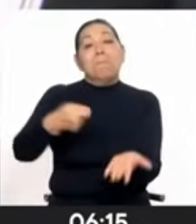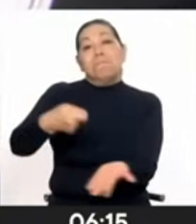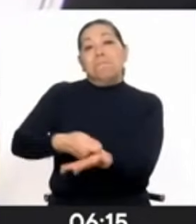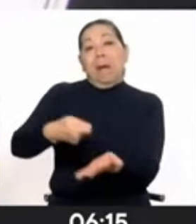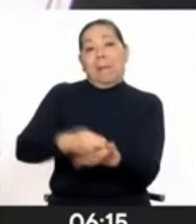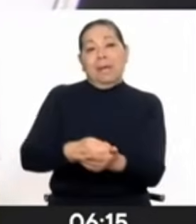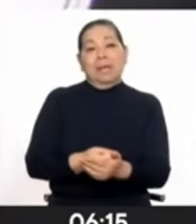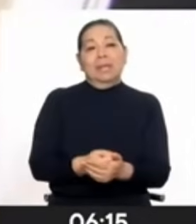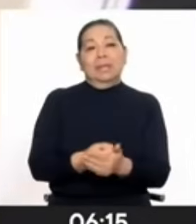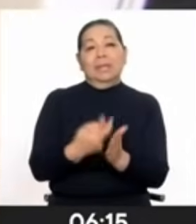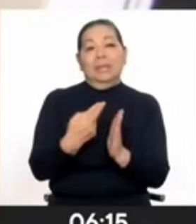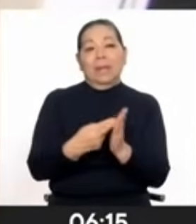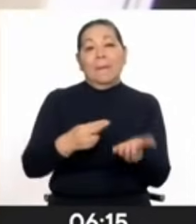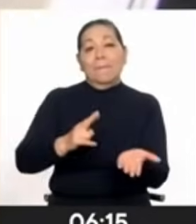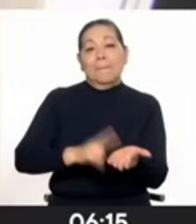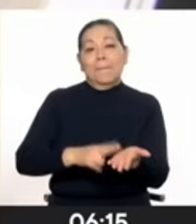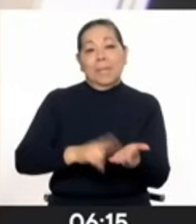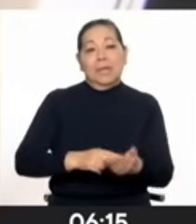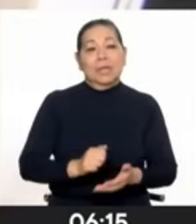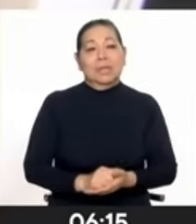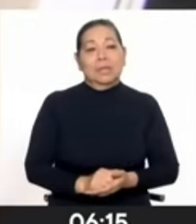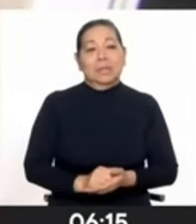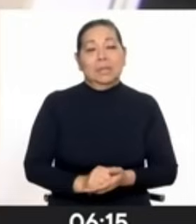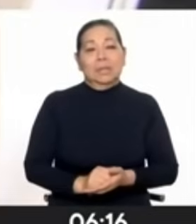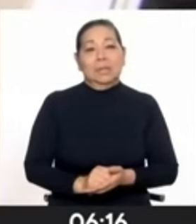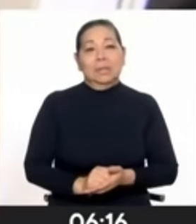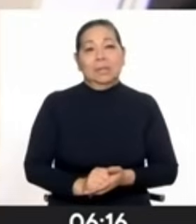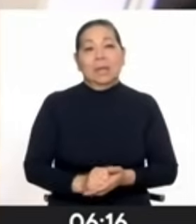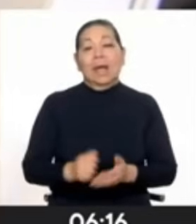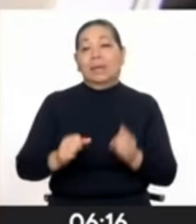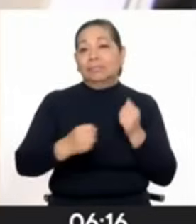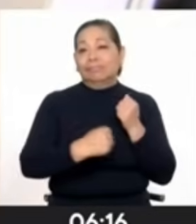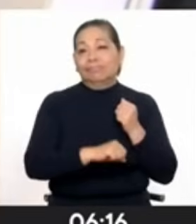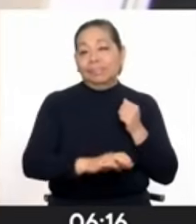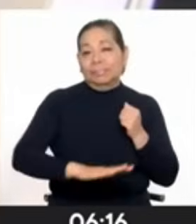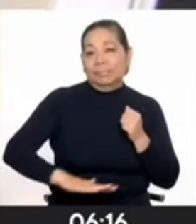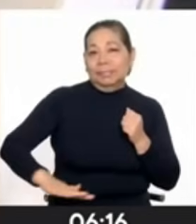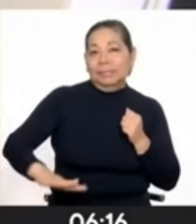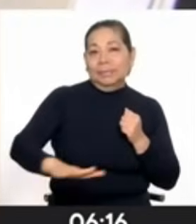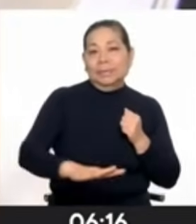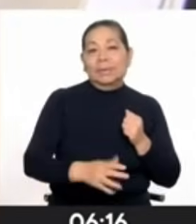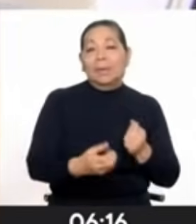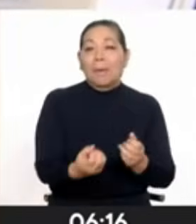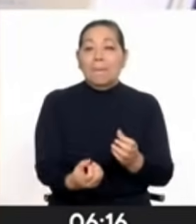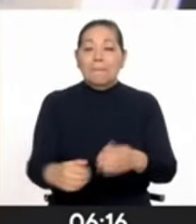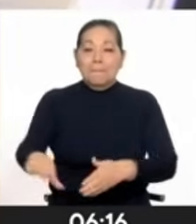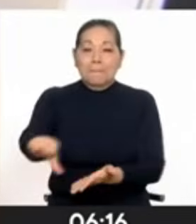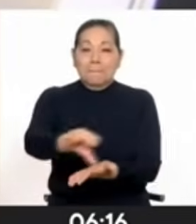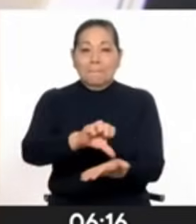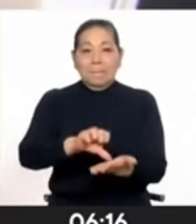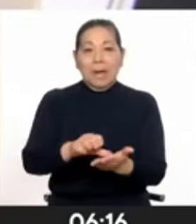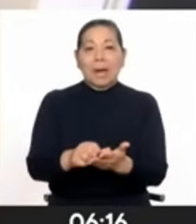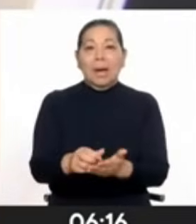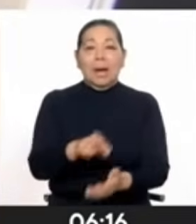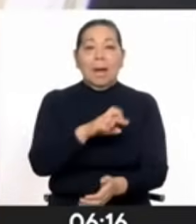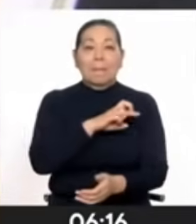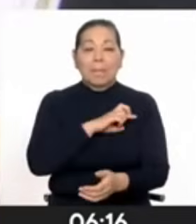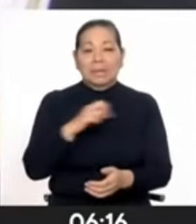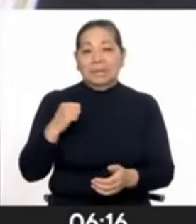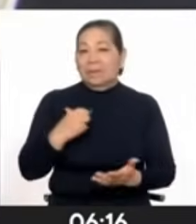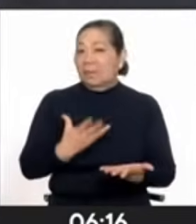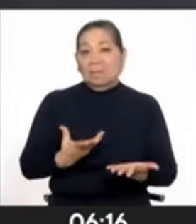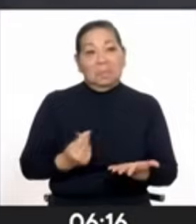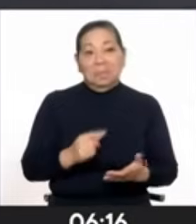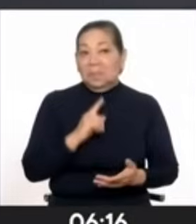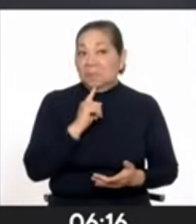que establece el régimen tributario de los arbitrios de limpieza pública, parques y jardines, serenazgo. Bueno, no